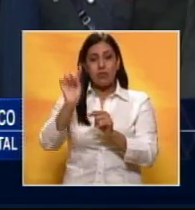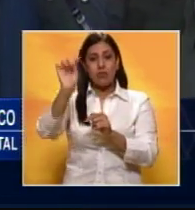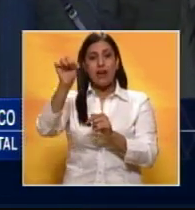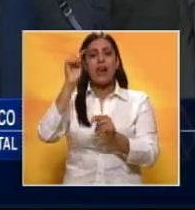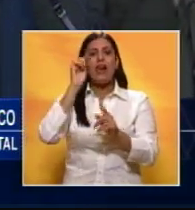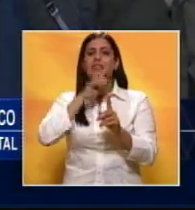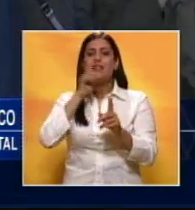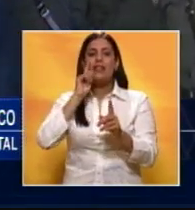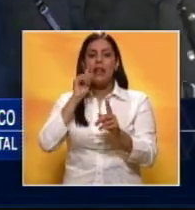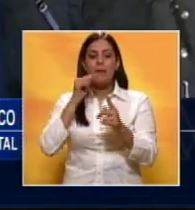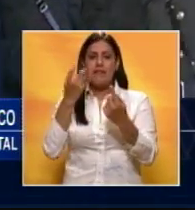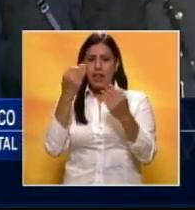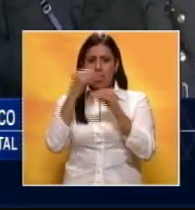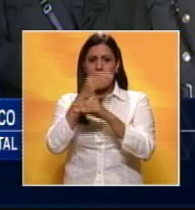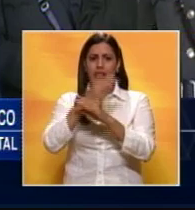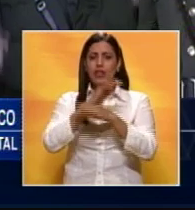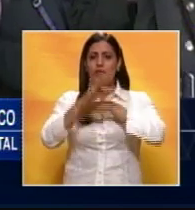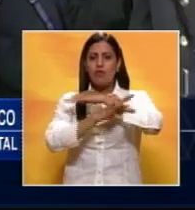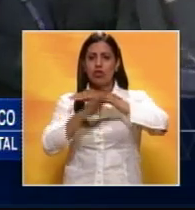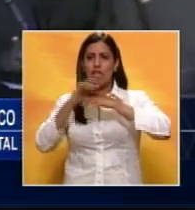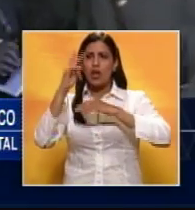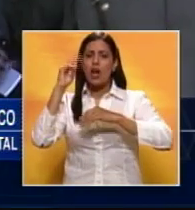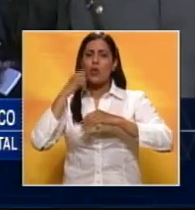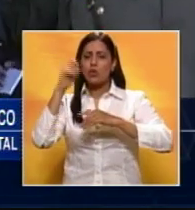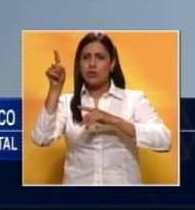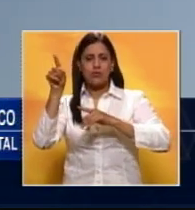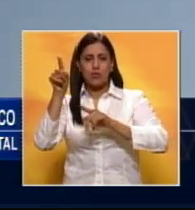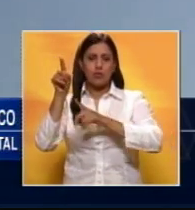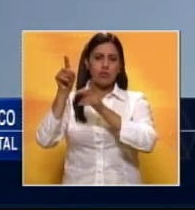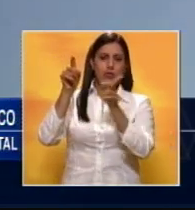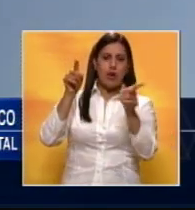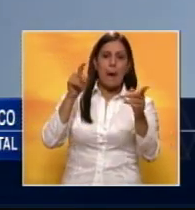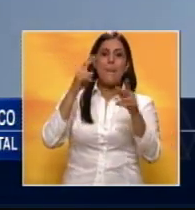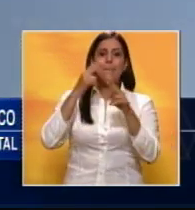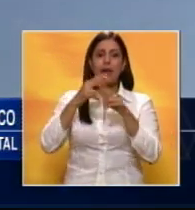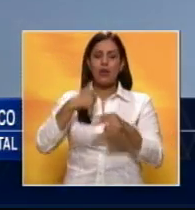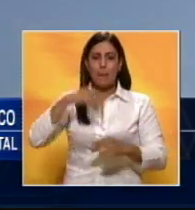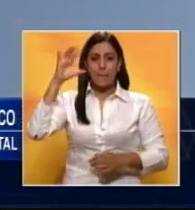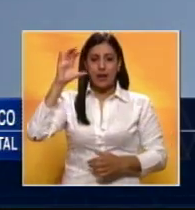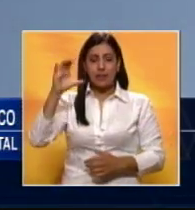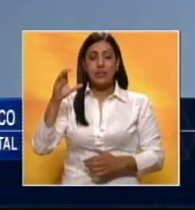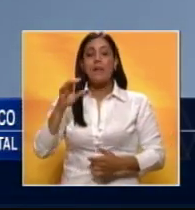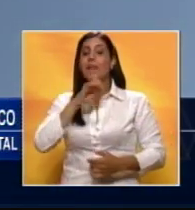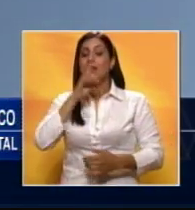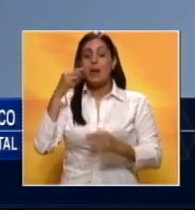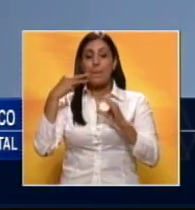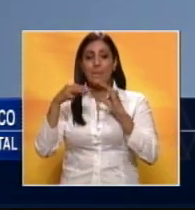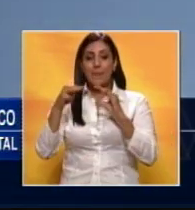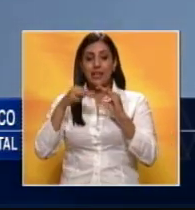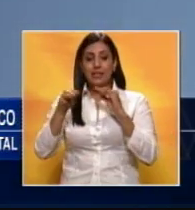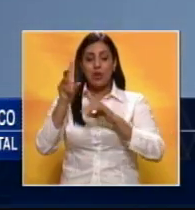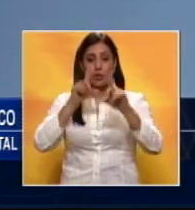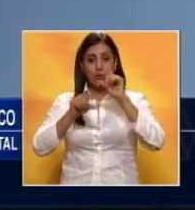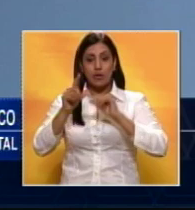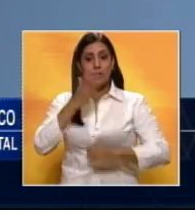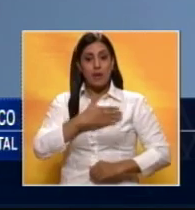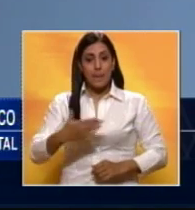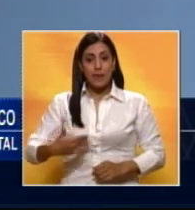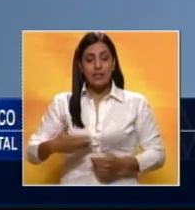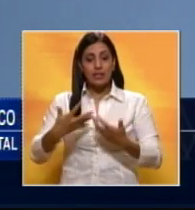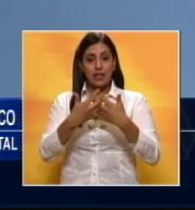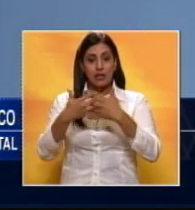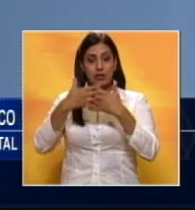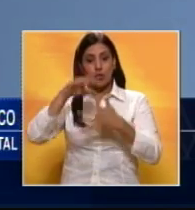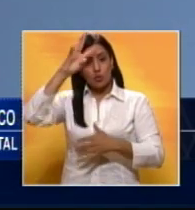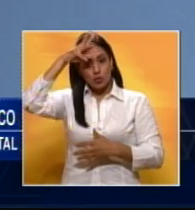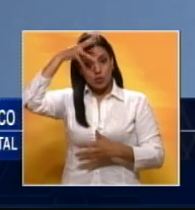en dirección contraria a la frontera rusa, por lo que representó peligro para su país. En un mensaje en cuenta de Twitter, el presidente de Estados